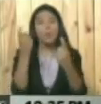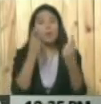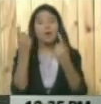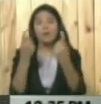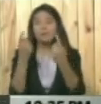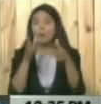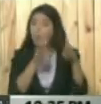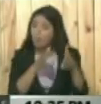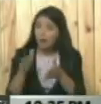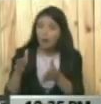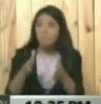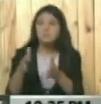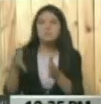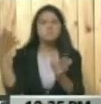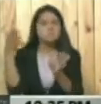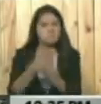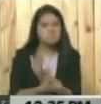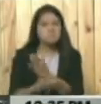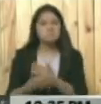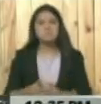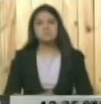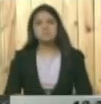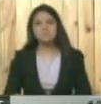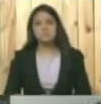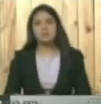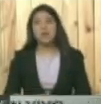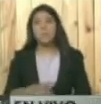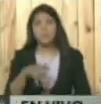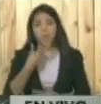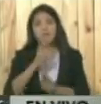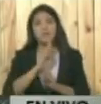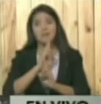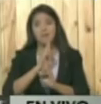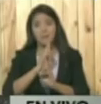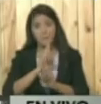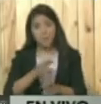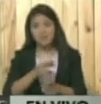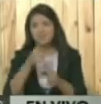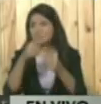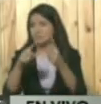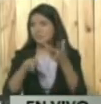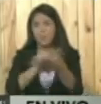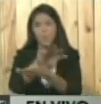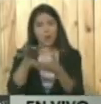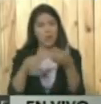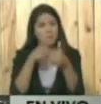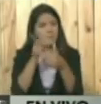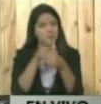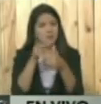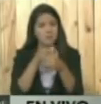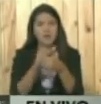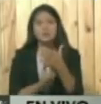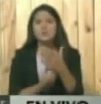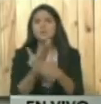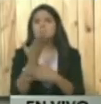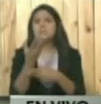de un camino para dar respuesta a uno de los problemas fundamentales